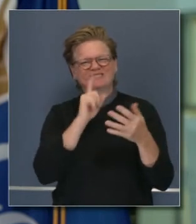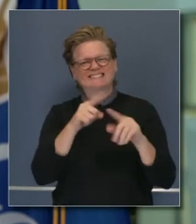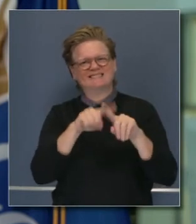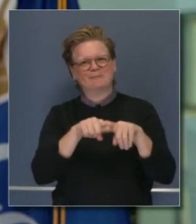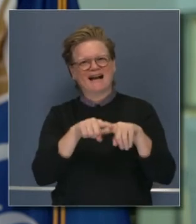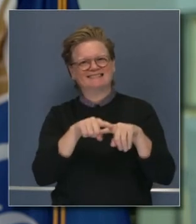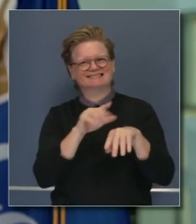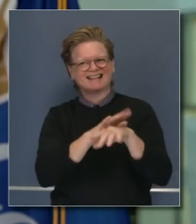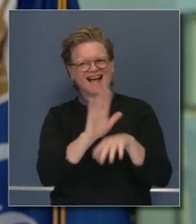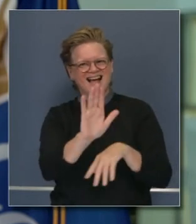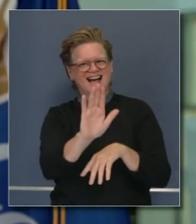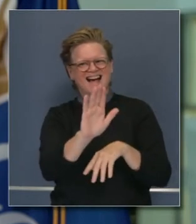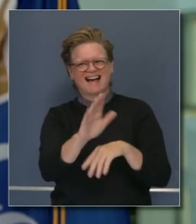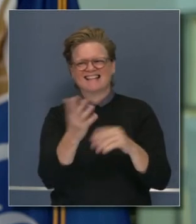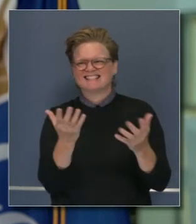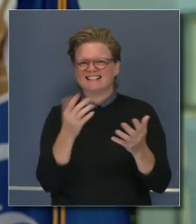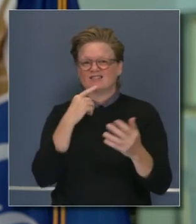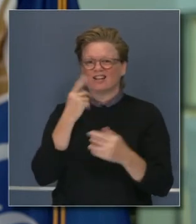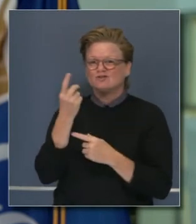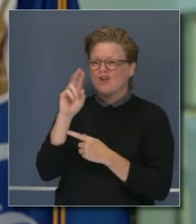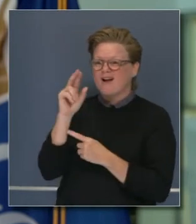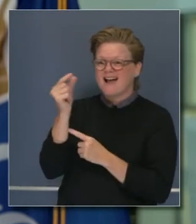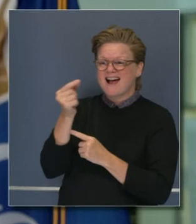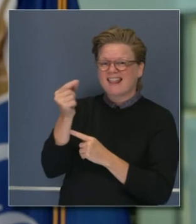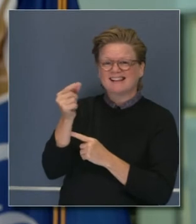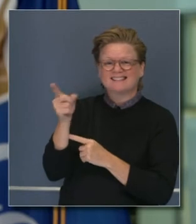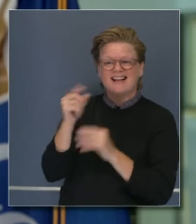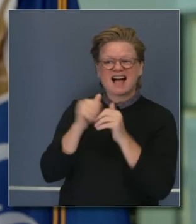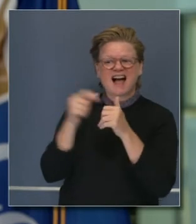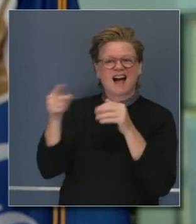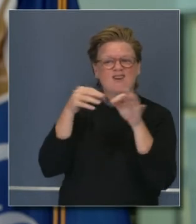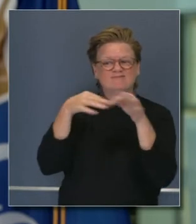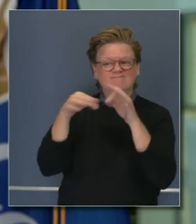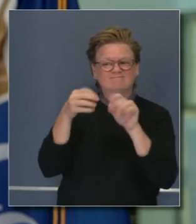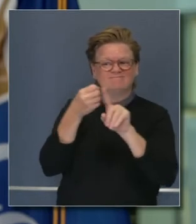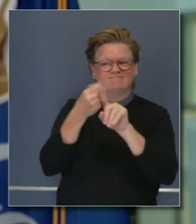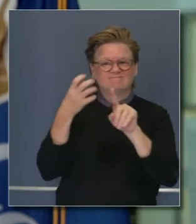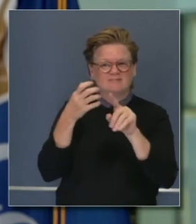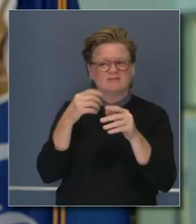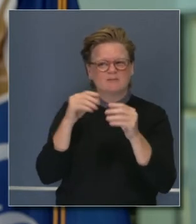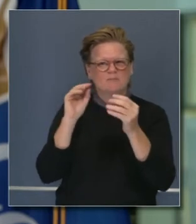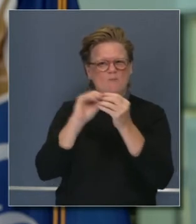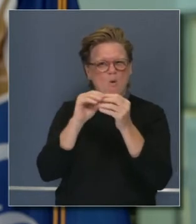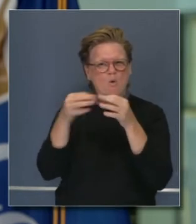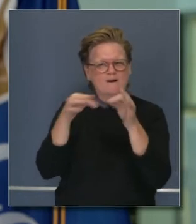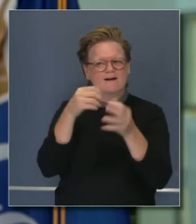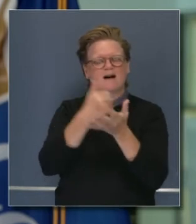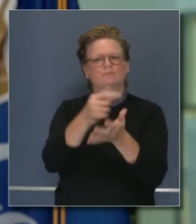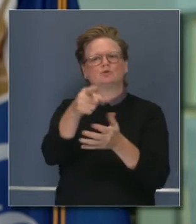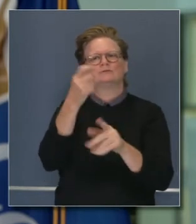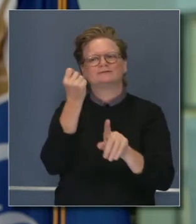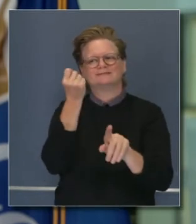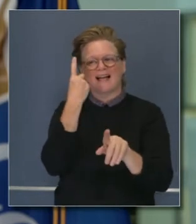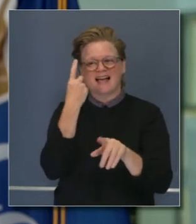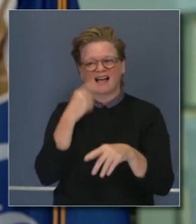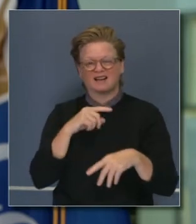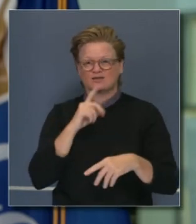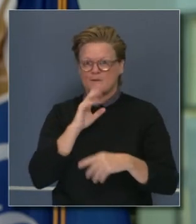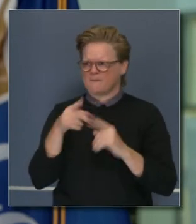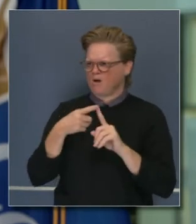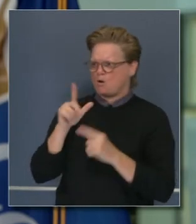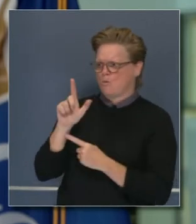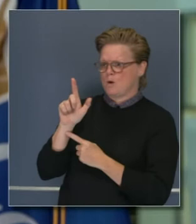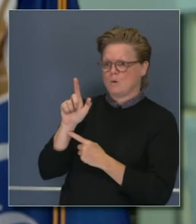ingresados o retirados, el doctor Galli habló de esto un poco más, porque hace un momento yo mencioné, hablamos del periodo de 21 días,